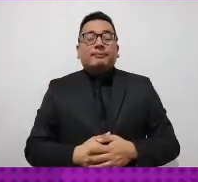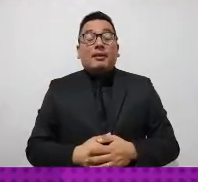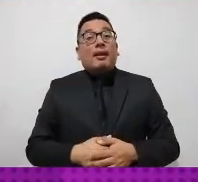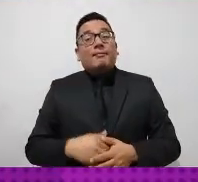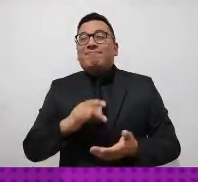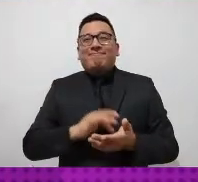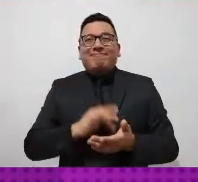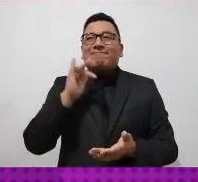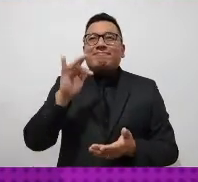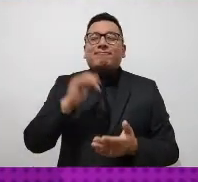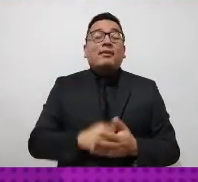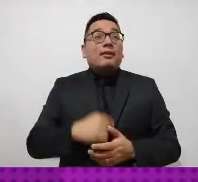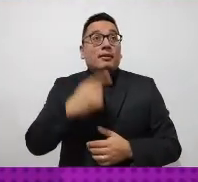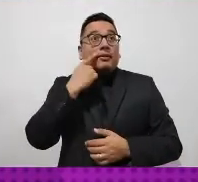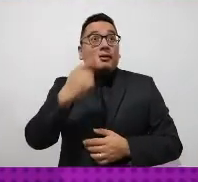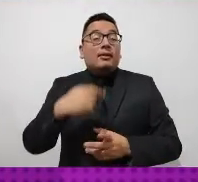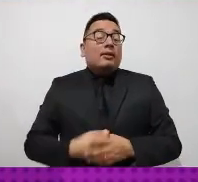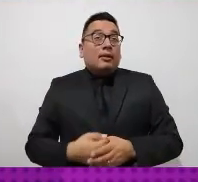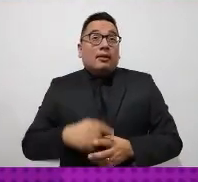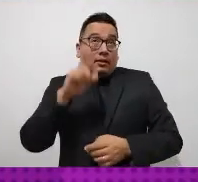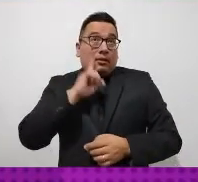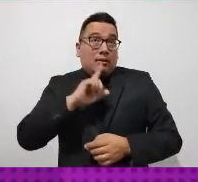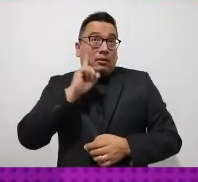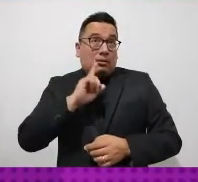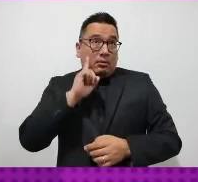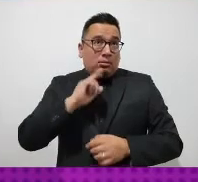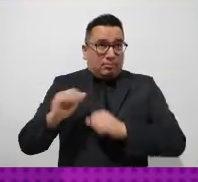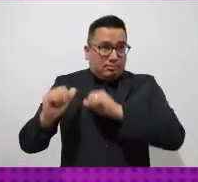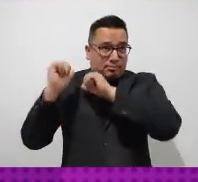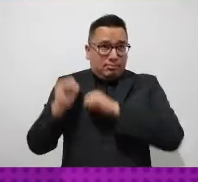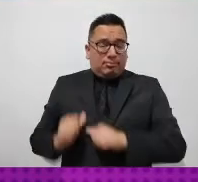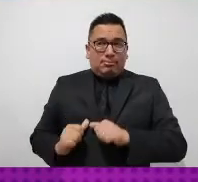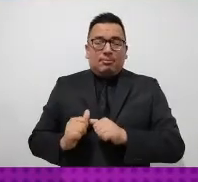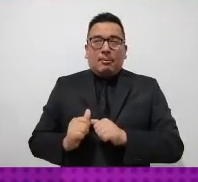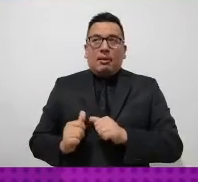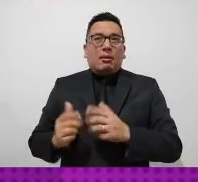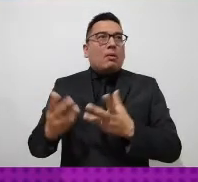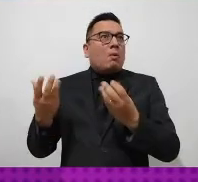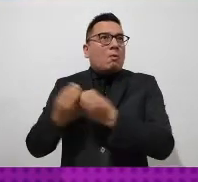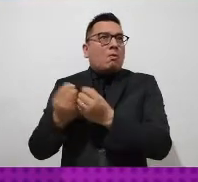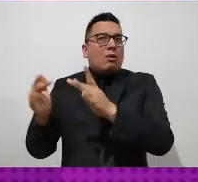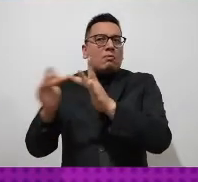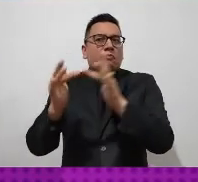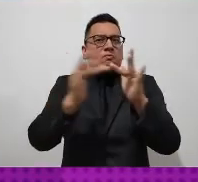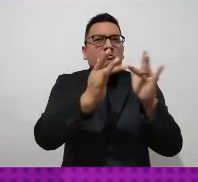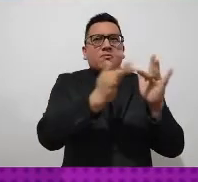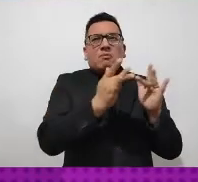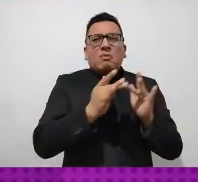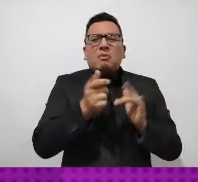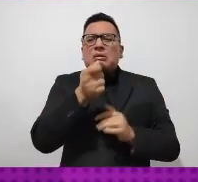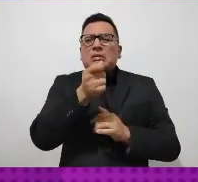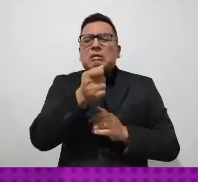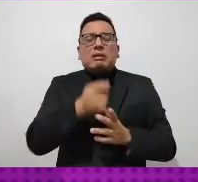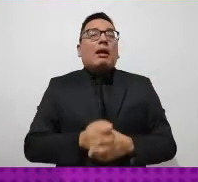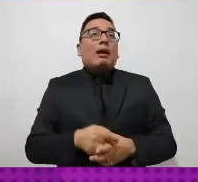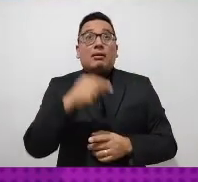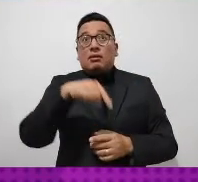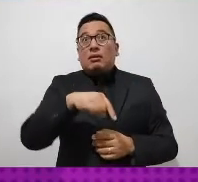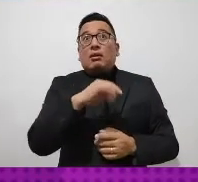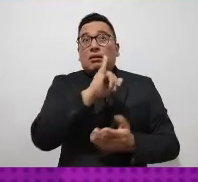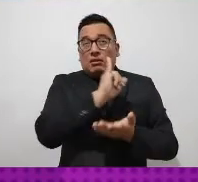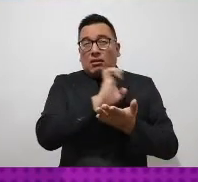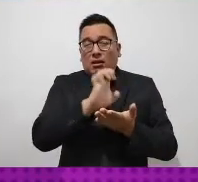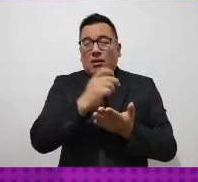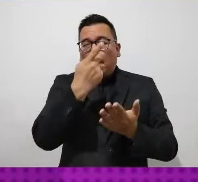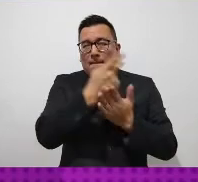Muchas gracias. Pues la Red de Mujeres Electas es un programa que está implementando actualmente el Instituto Electoral